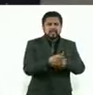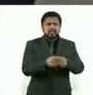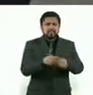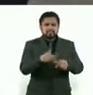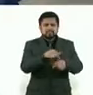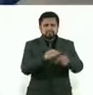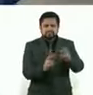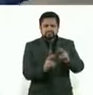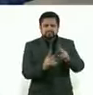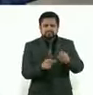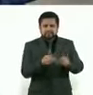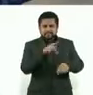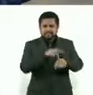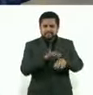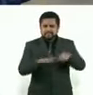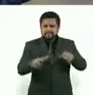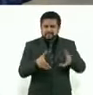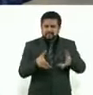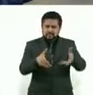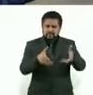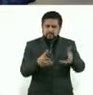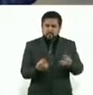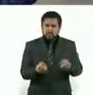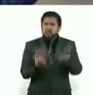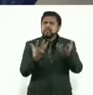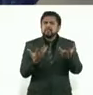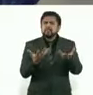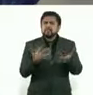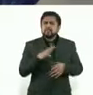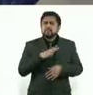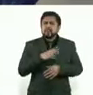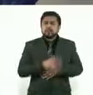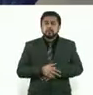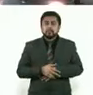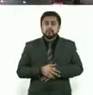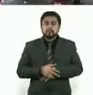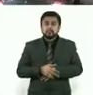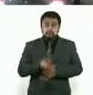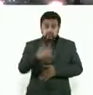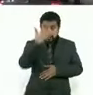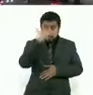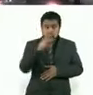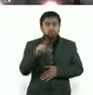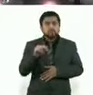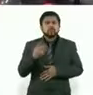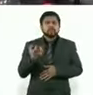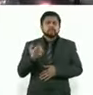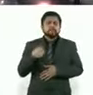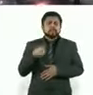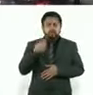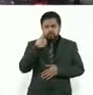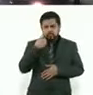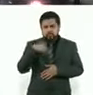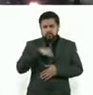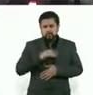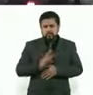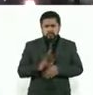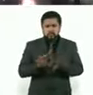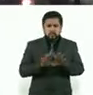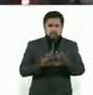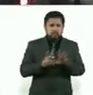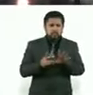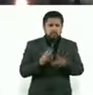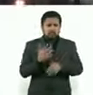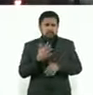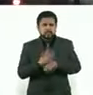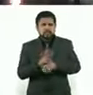No, tenemos una estadística de atención, tenemos inclusive la capacidad de reacción del orden